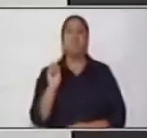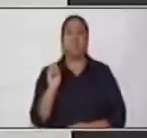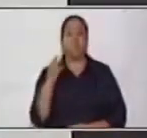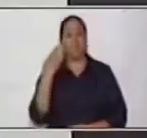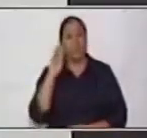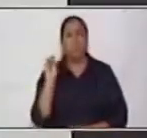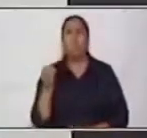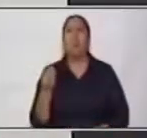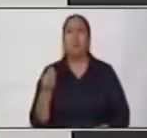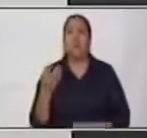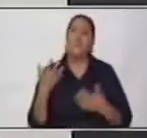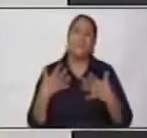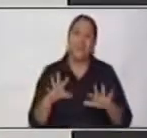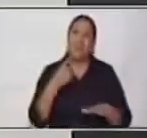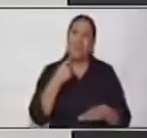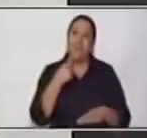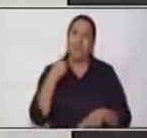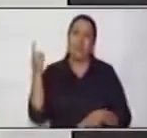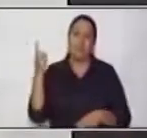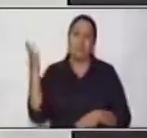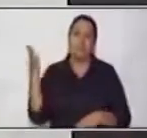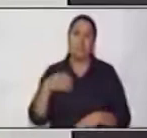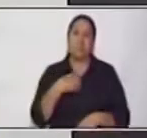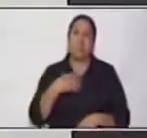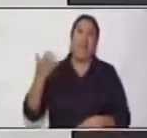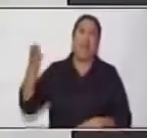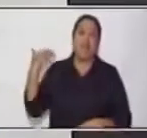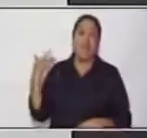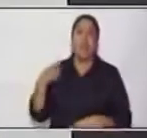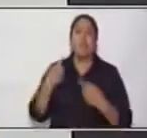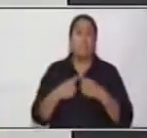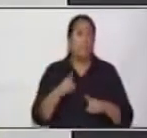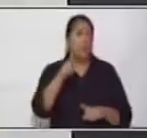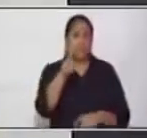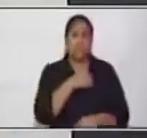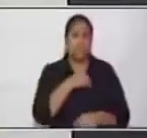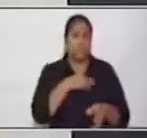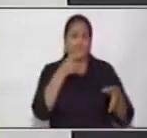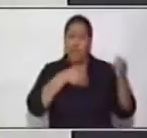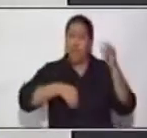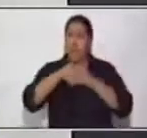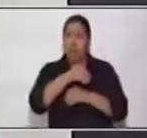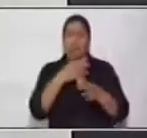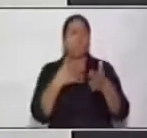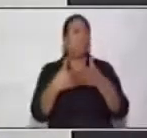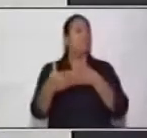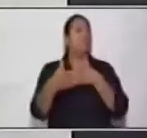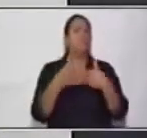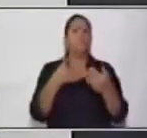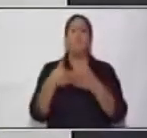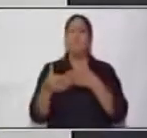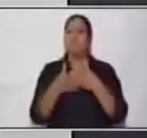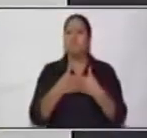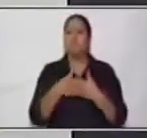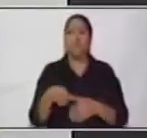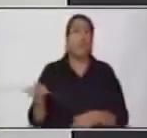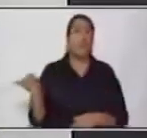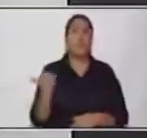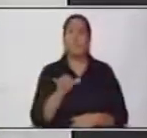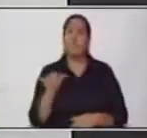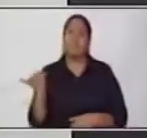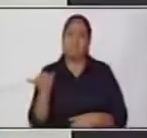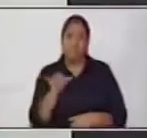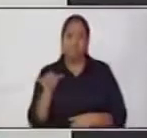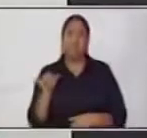los mencionaron anteriormente. Pero si ustedes desean cambiar esos valores en casa, no hay ningún problema. Nos tiene que dar el mismo